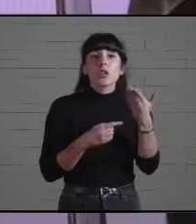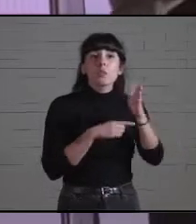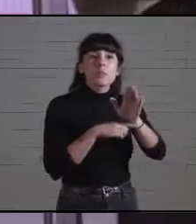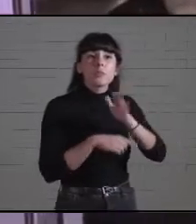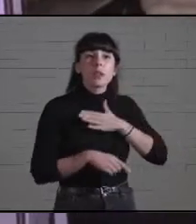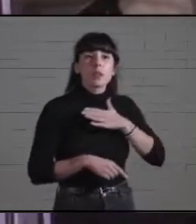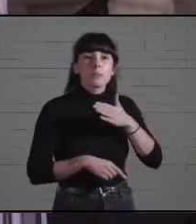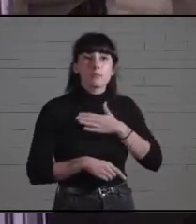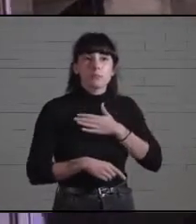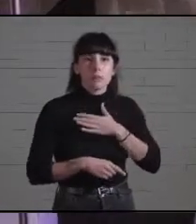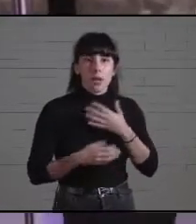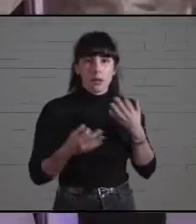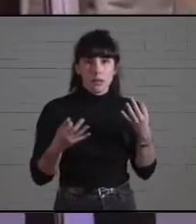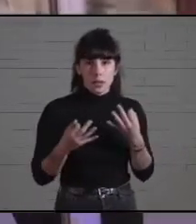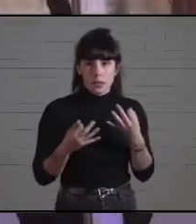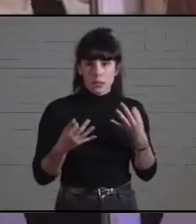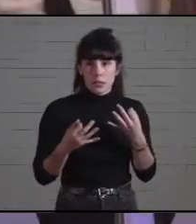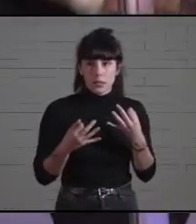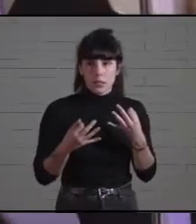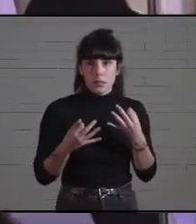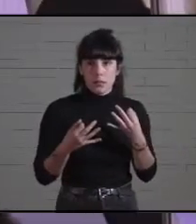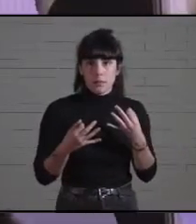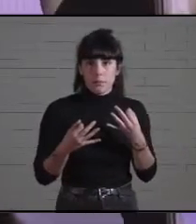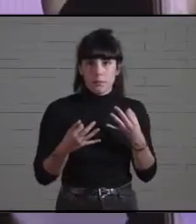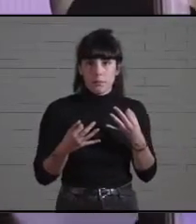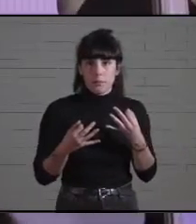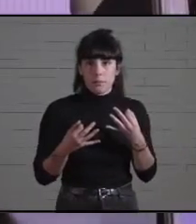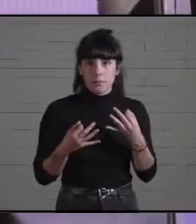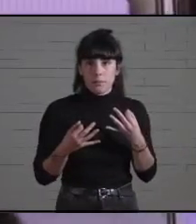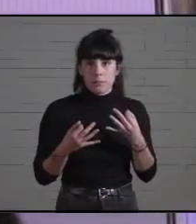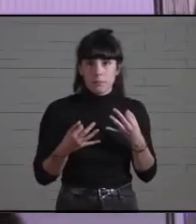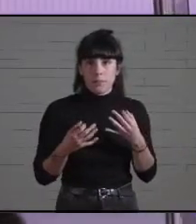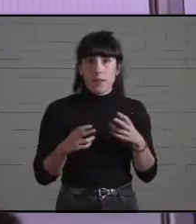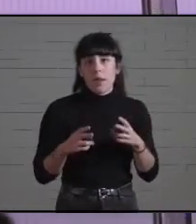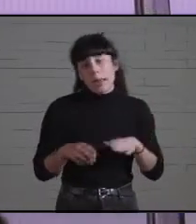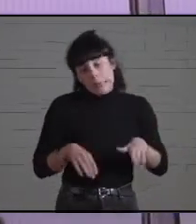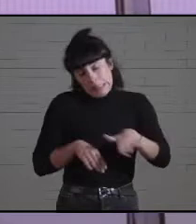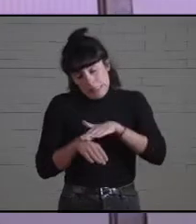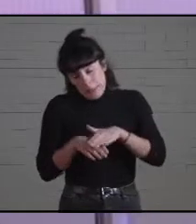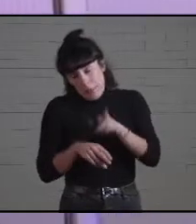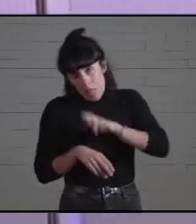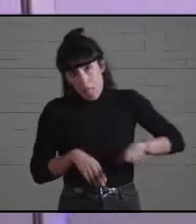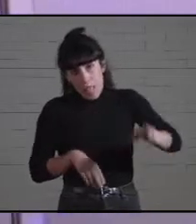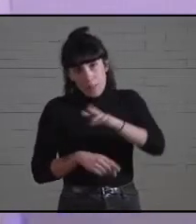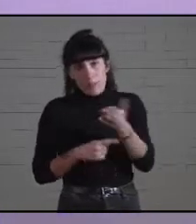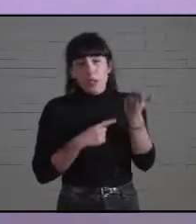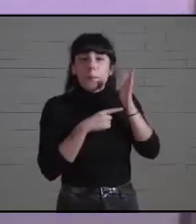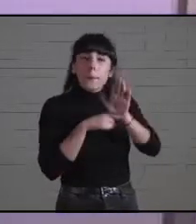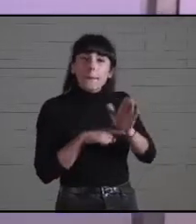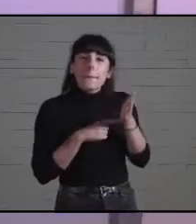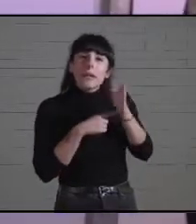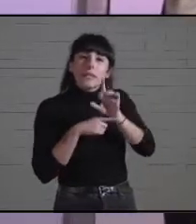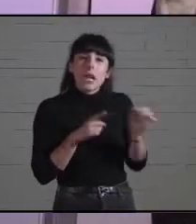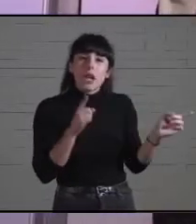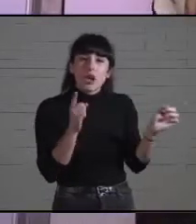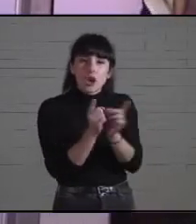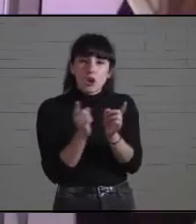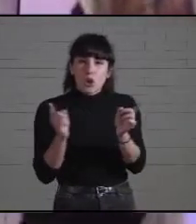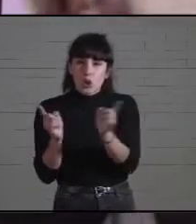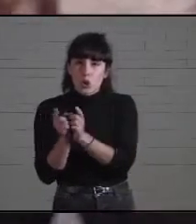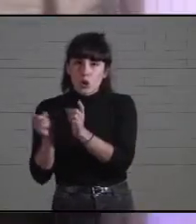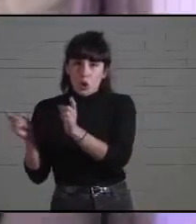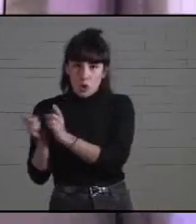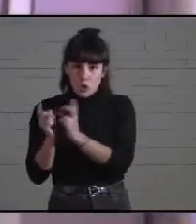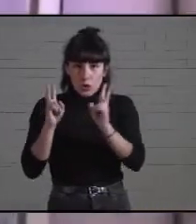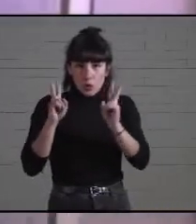presentación va a ser, valga la redundancia, presentar brevemente la encuesta.